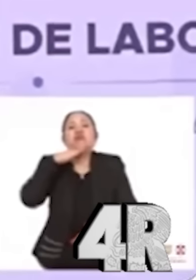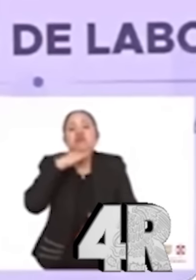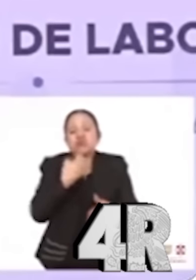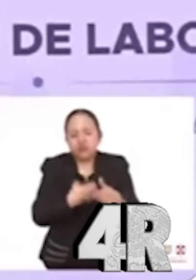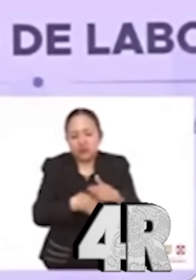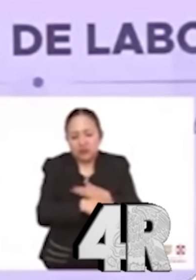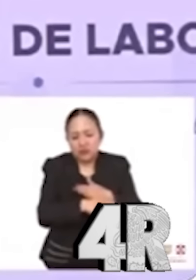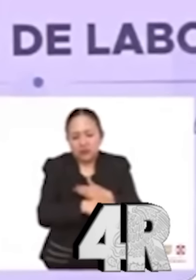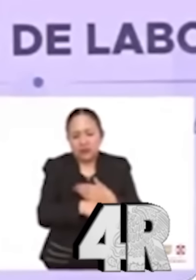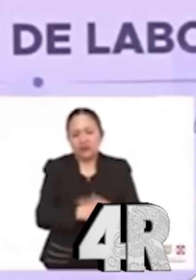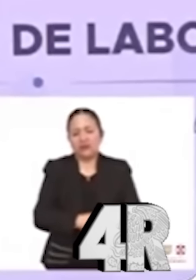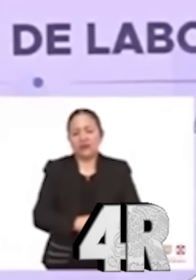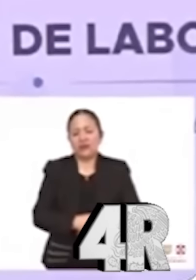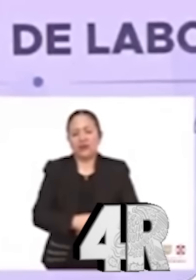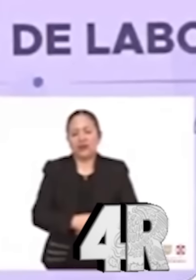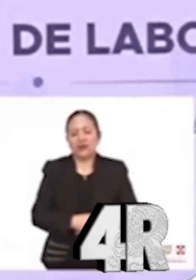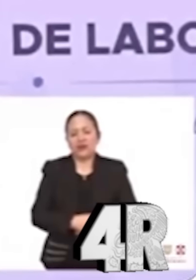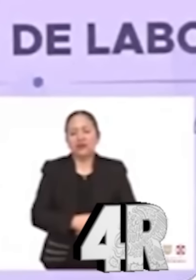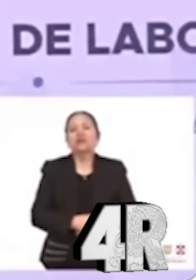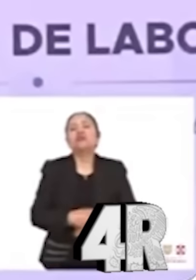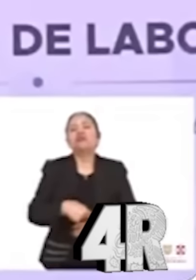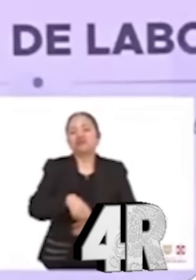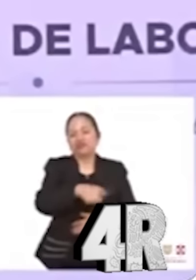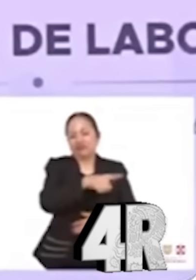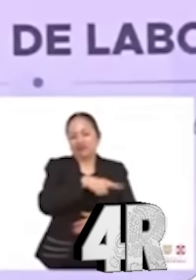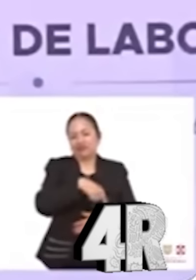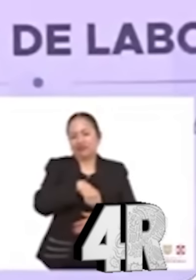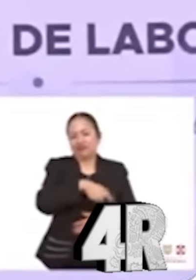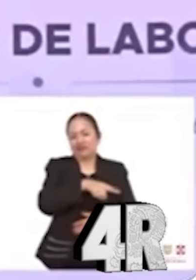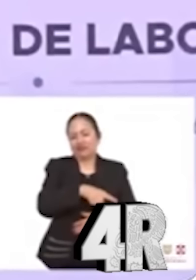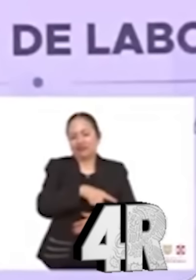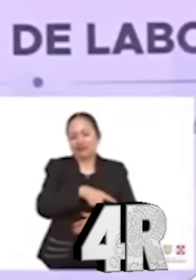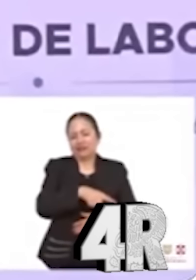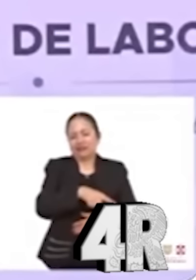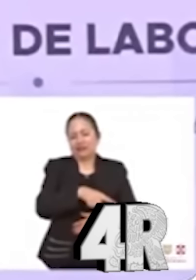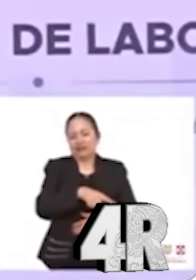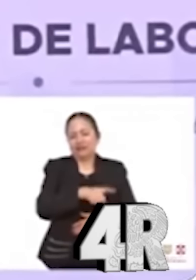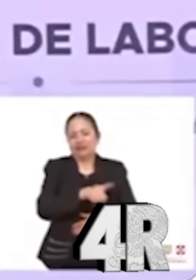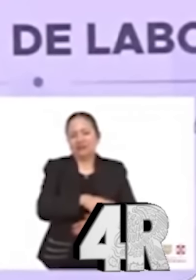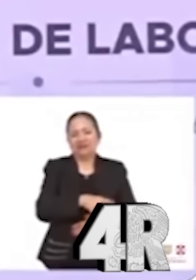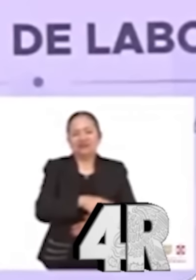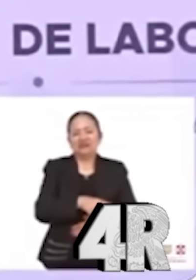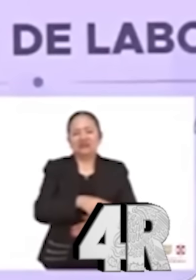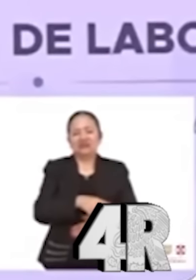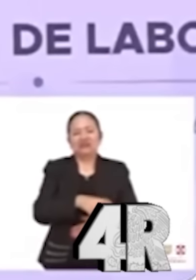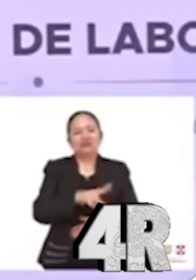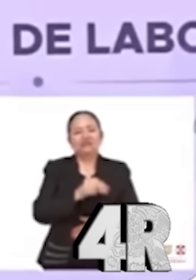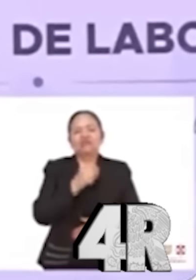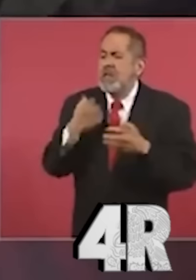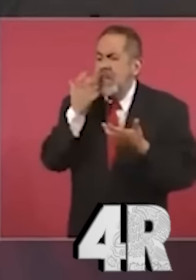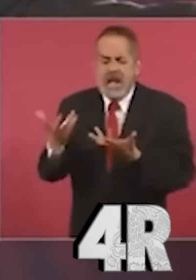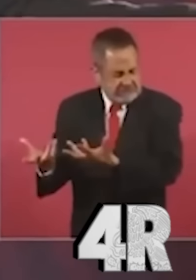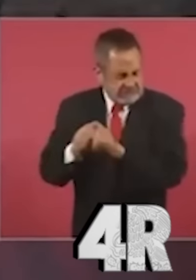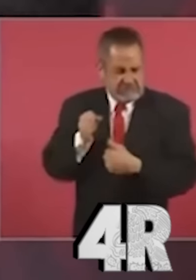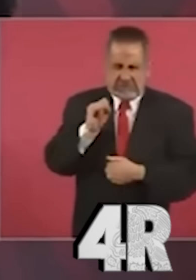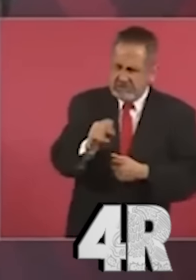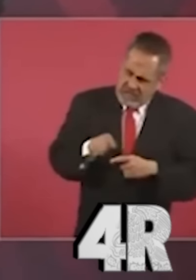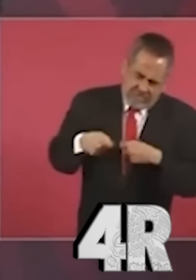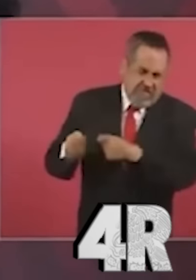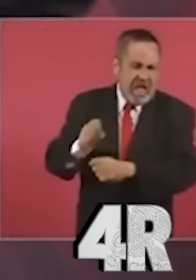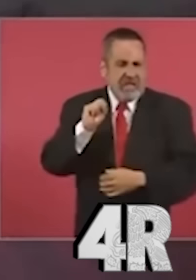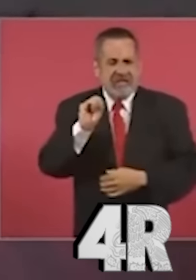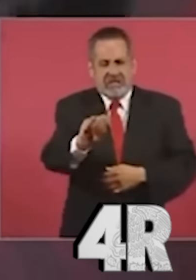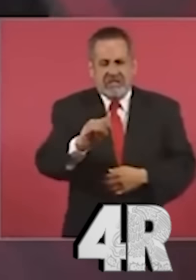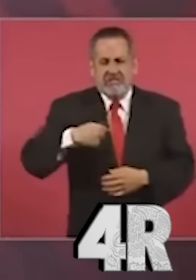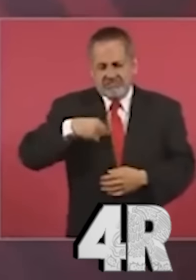órdenes claras, inclusive al jefe de gobierno Martí Batres, que inclusive ya prepararon un plan B para ir detrás de este